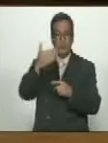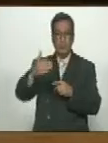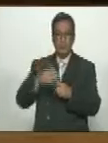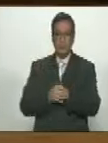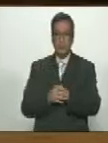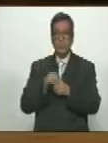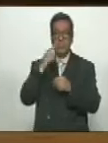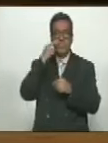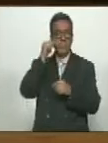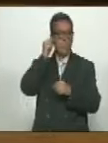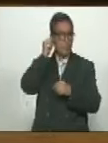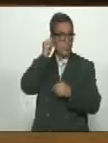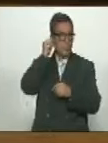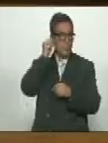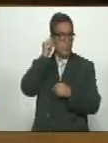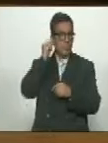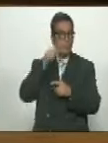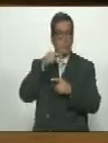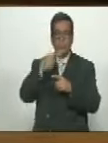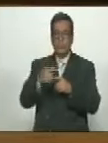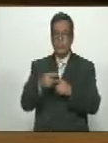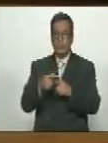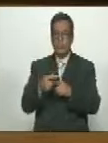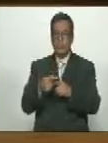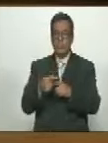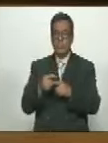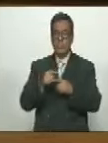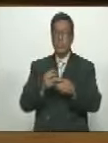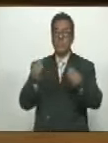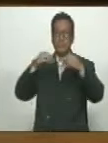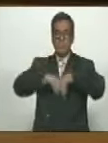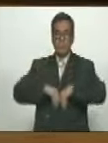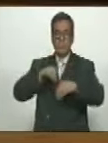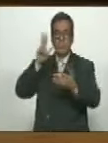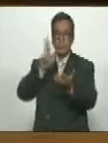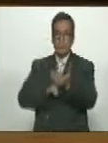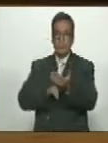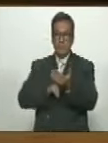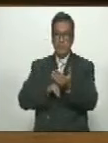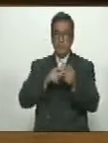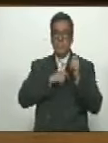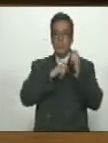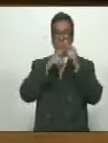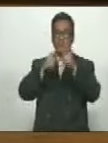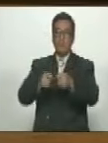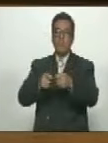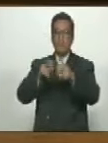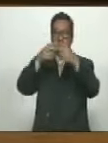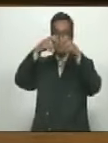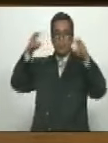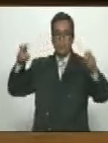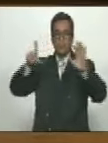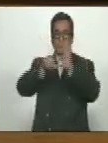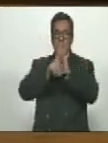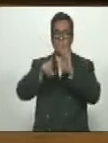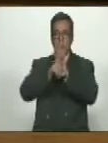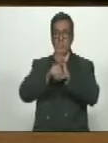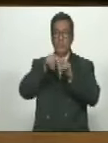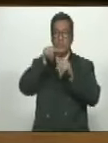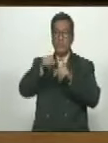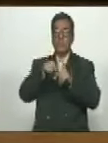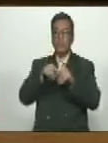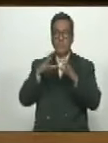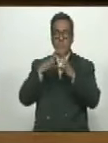las honorarias diputadas y los honorarios diputados que estén de acuerdo en aprobar la denominación del título de la ley y la ley